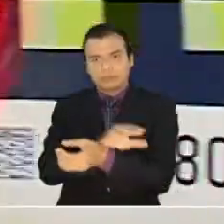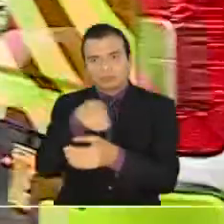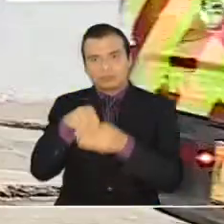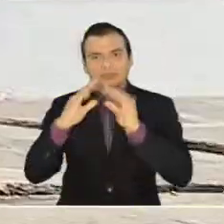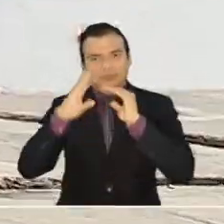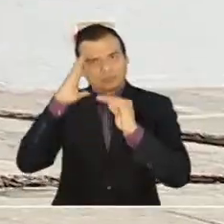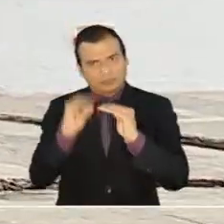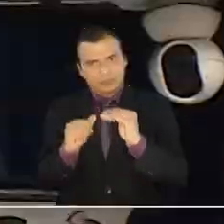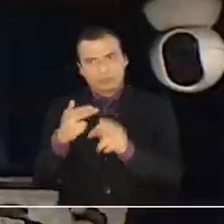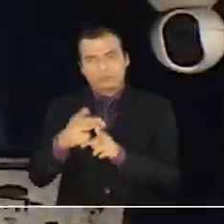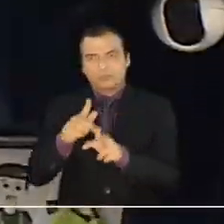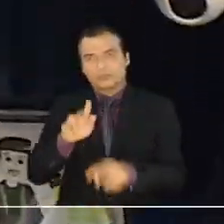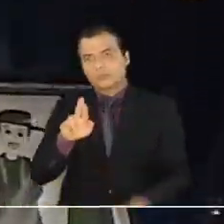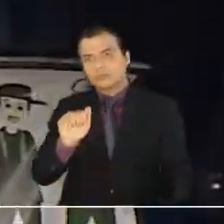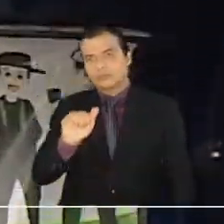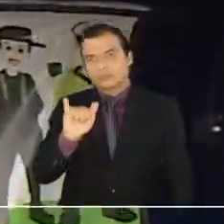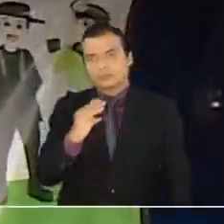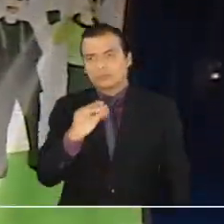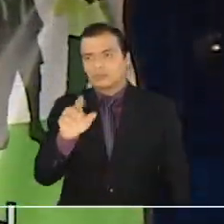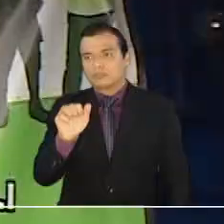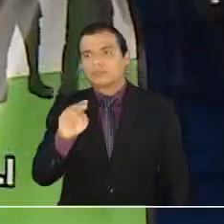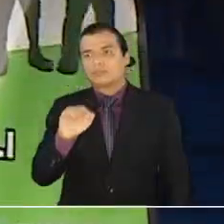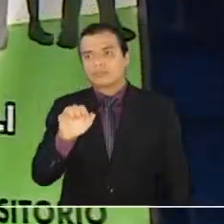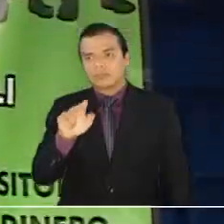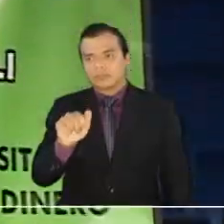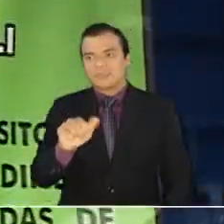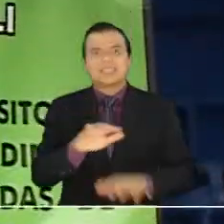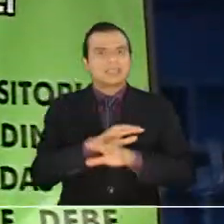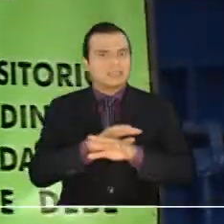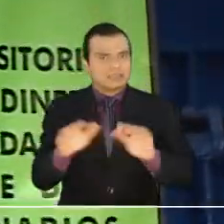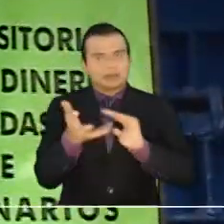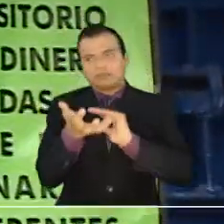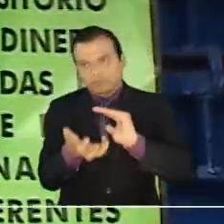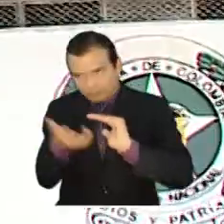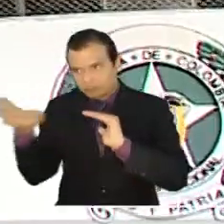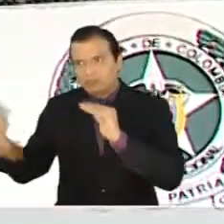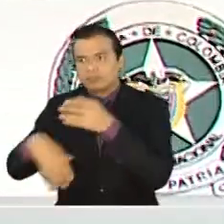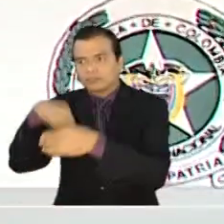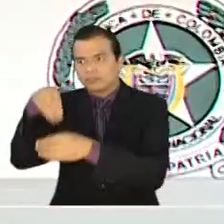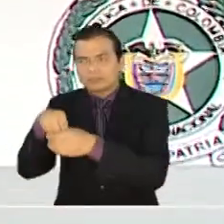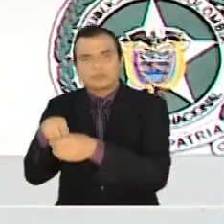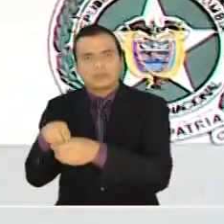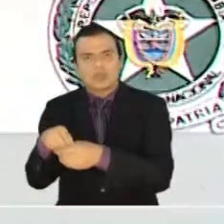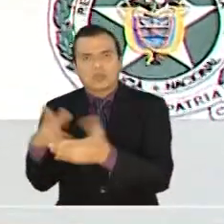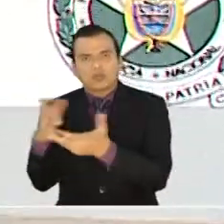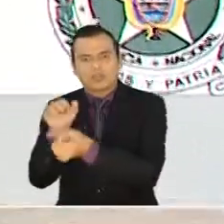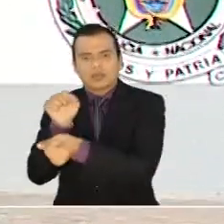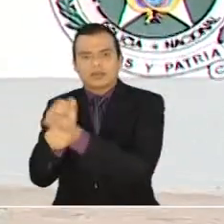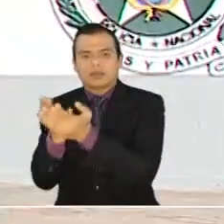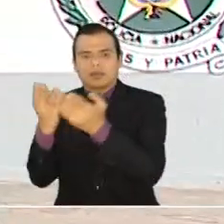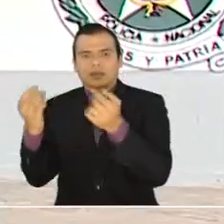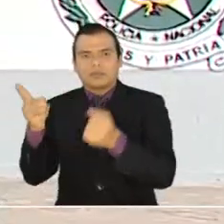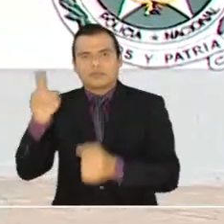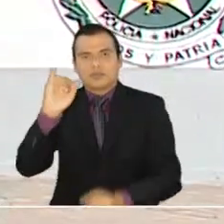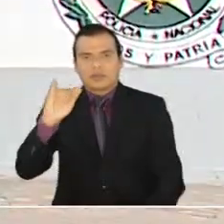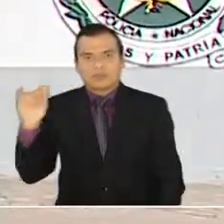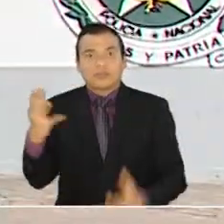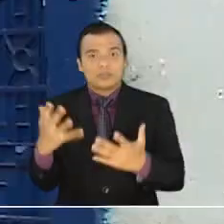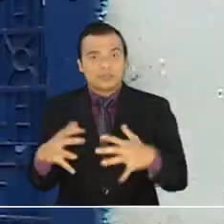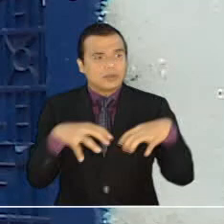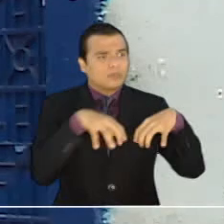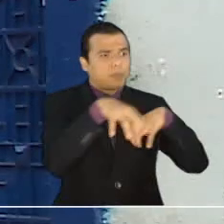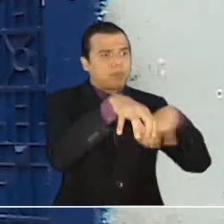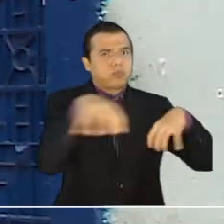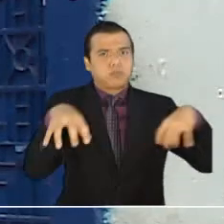primeros en ser trasladados a las cárceles de Cali y jamundi los 21 centros de reclusión ubicados en las estaciones de